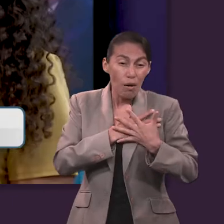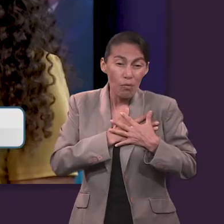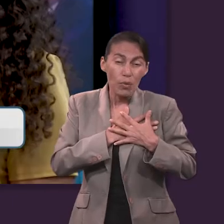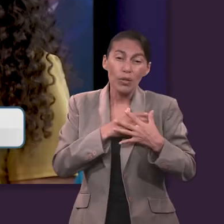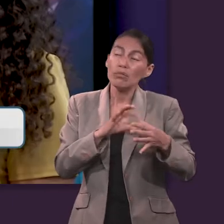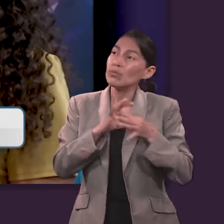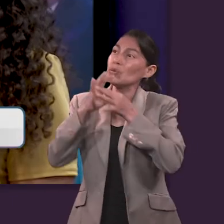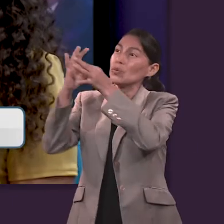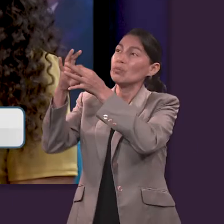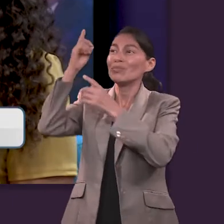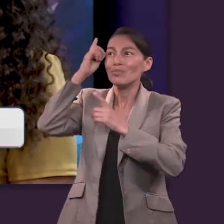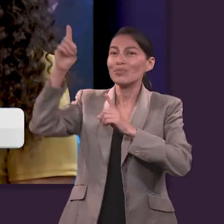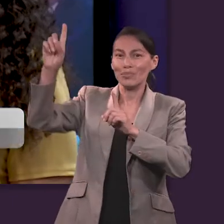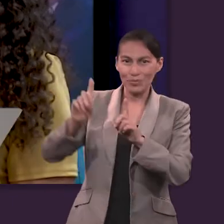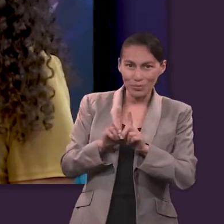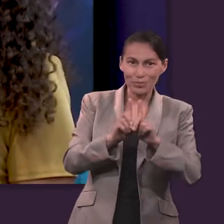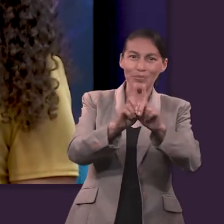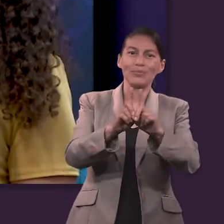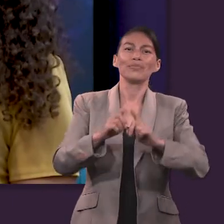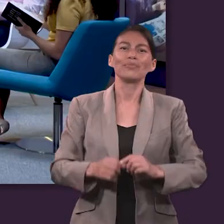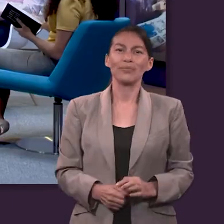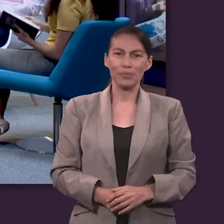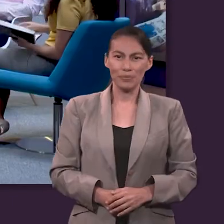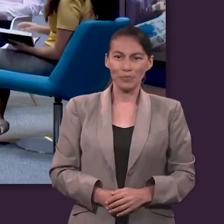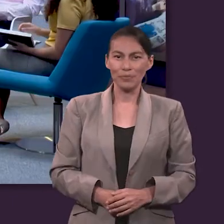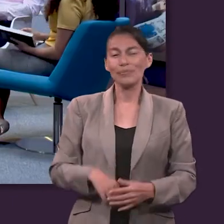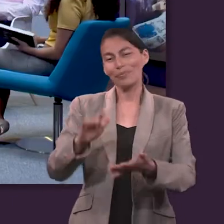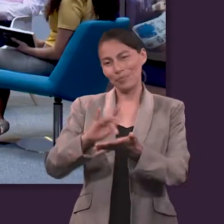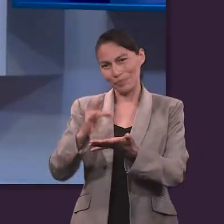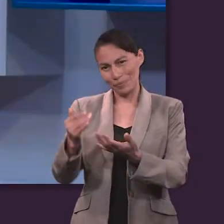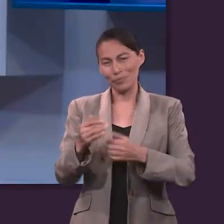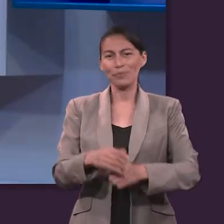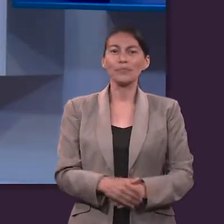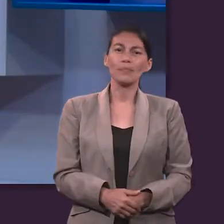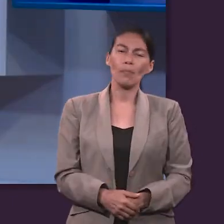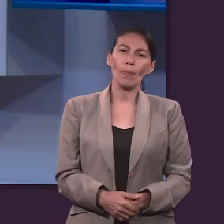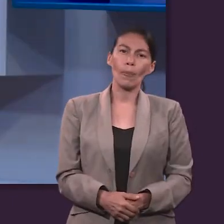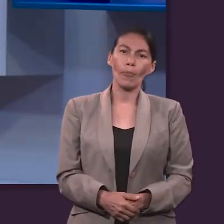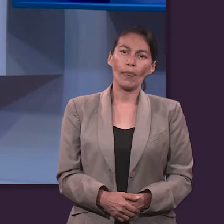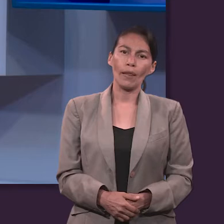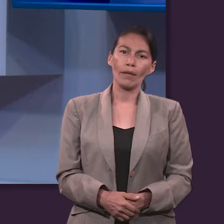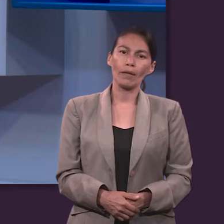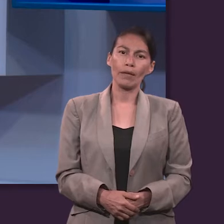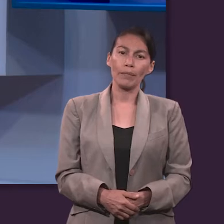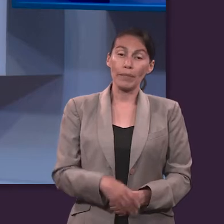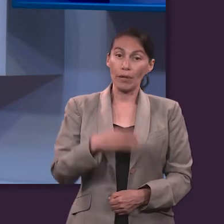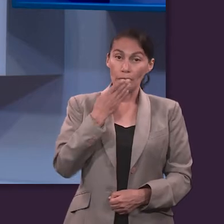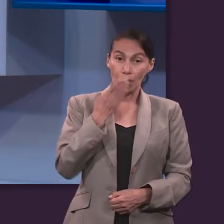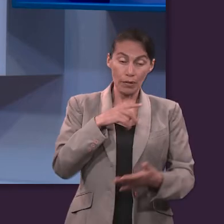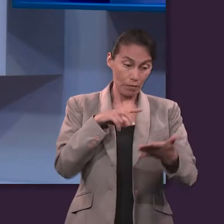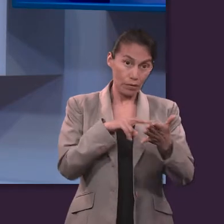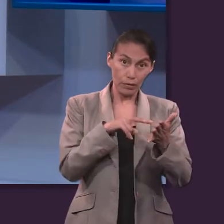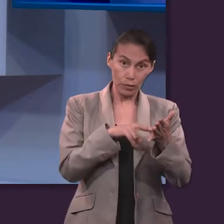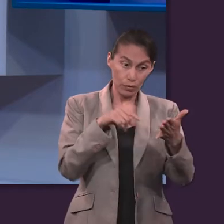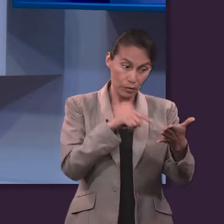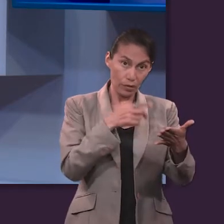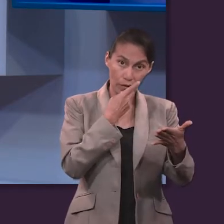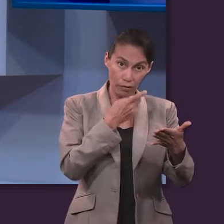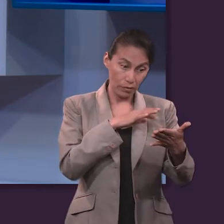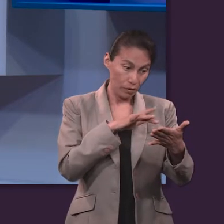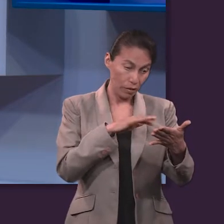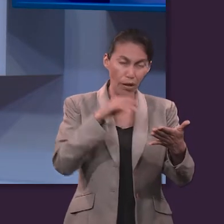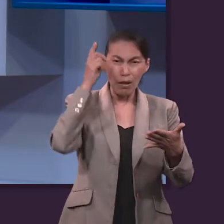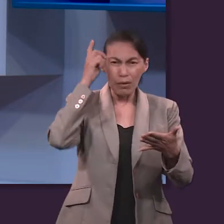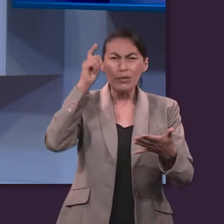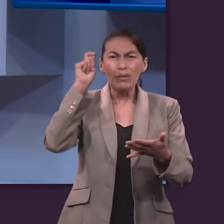amor permanece en Dios y Dios en él. Muchas gracias. Con base en esta porción bíblica que nos asegura